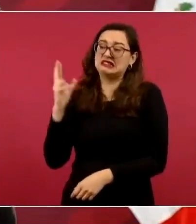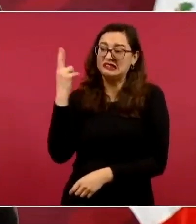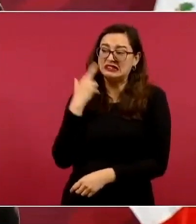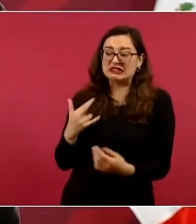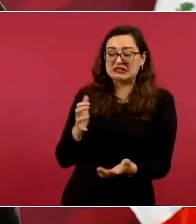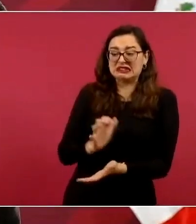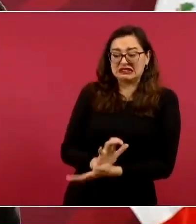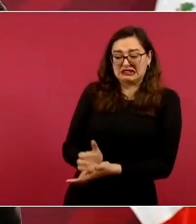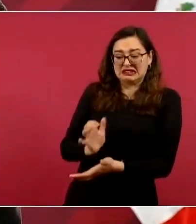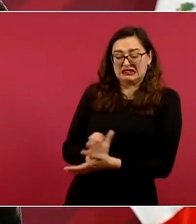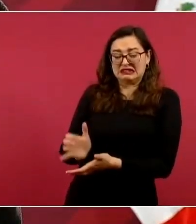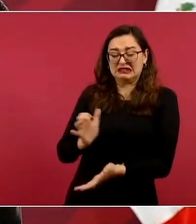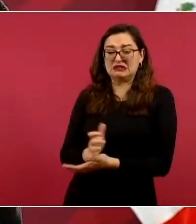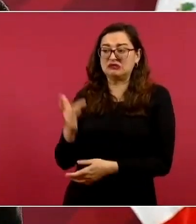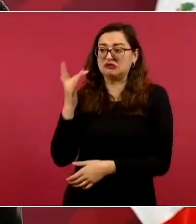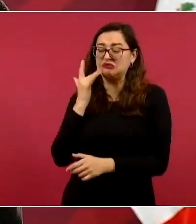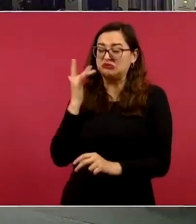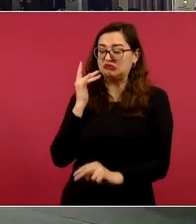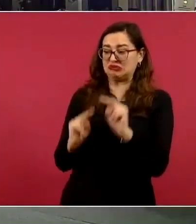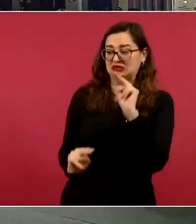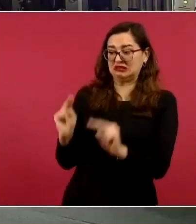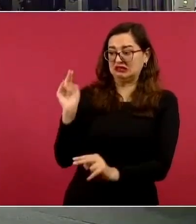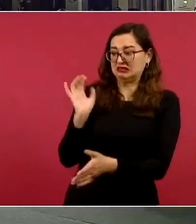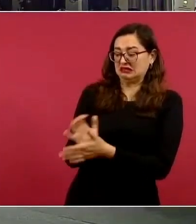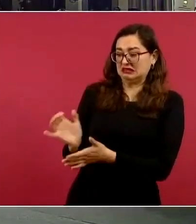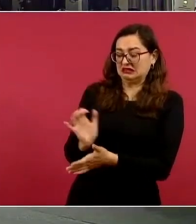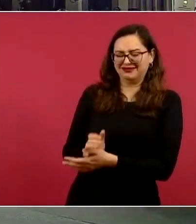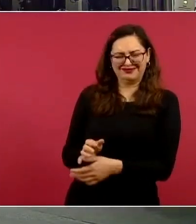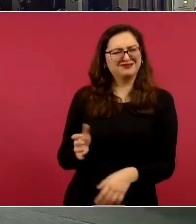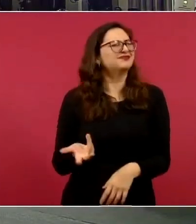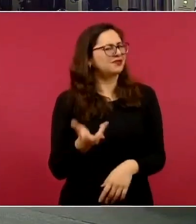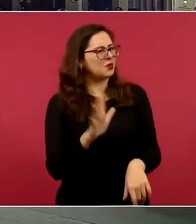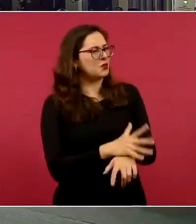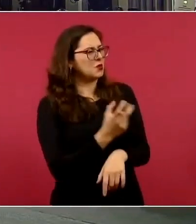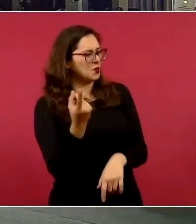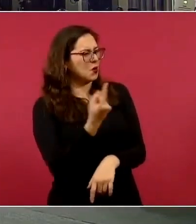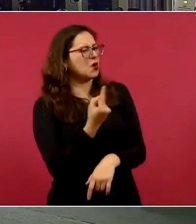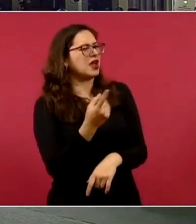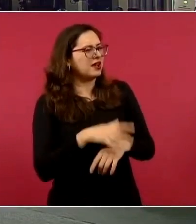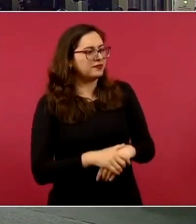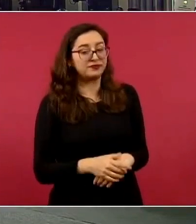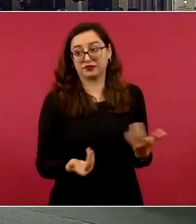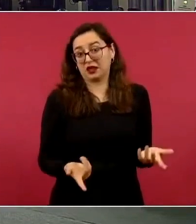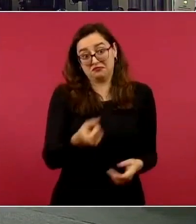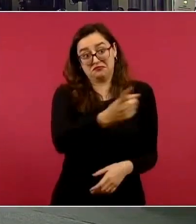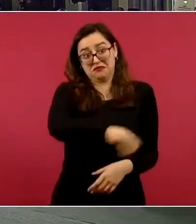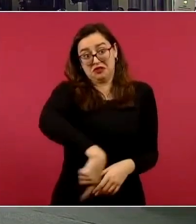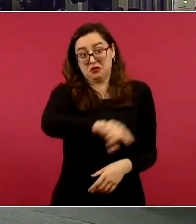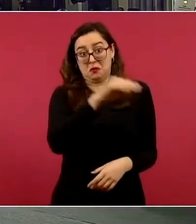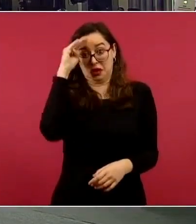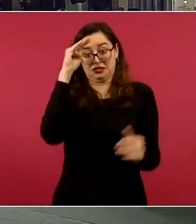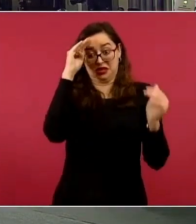clasistas. ¿Por qué, señor presidente? Porque se sienten superiores,